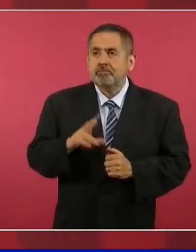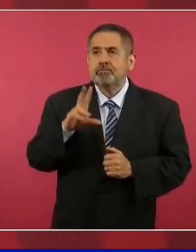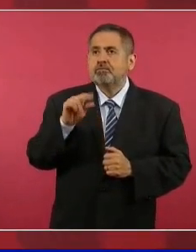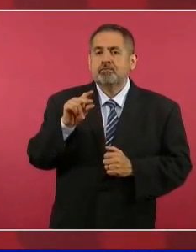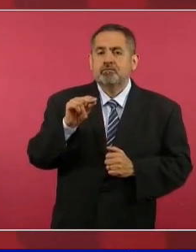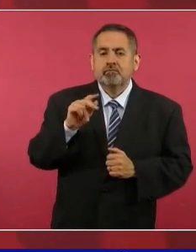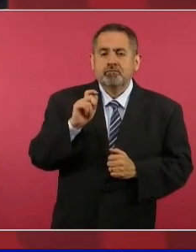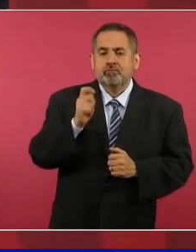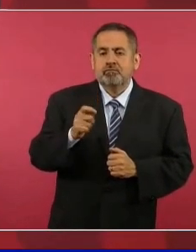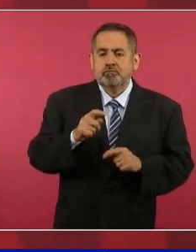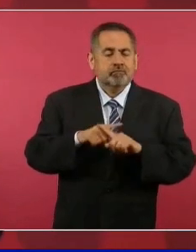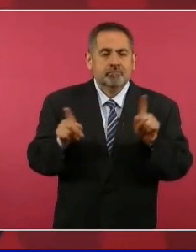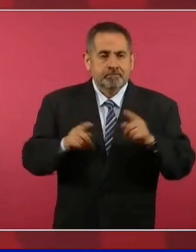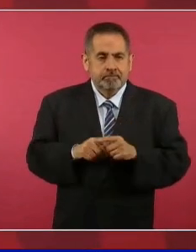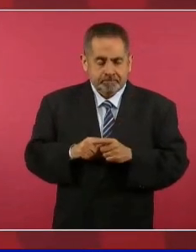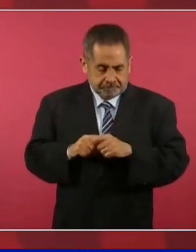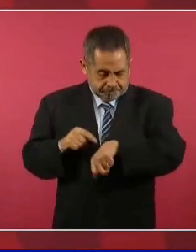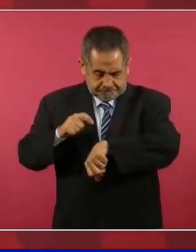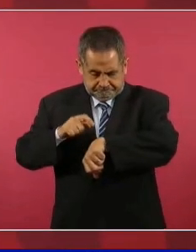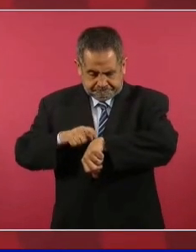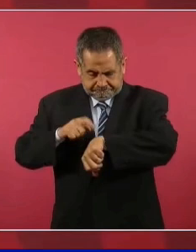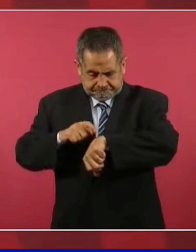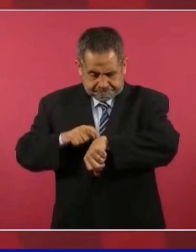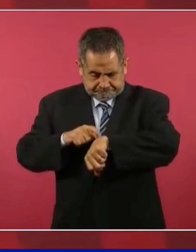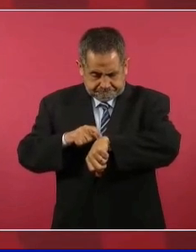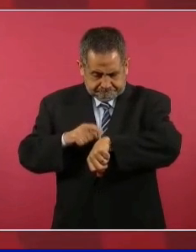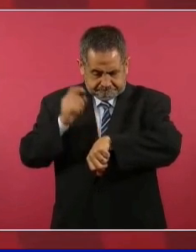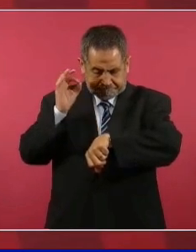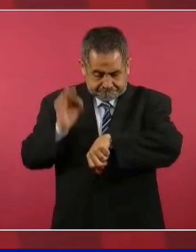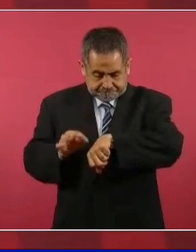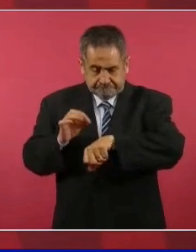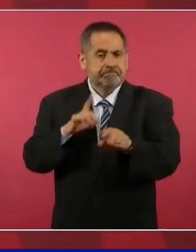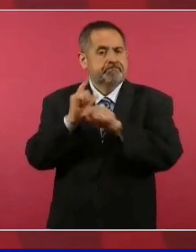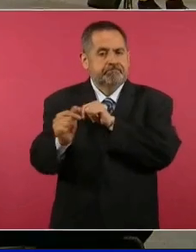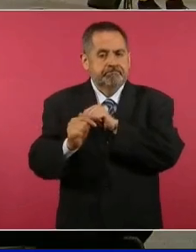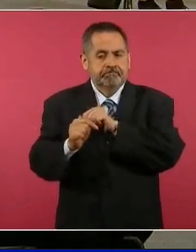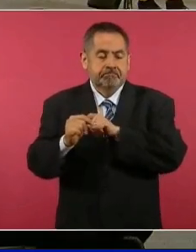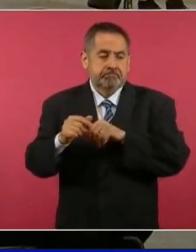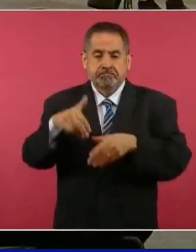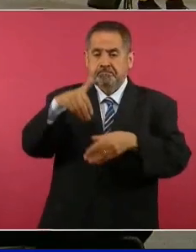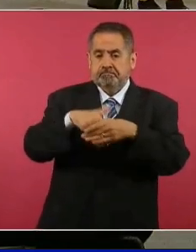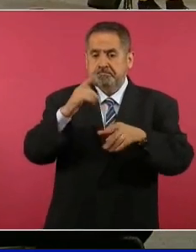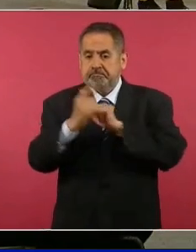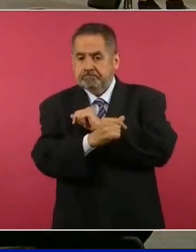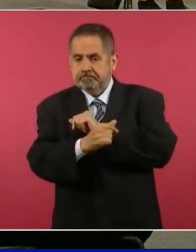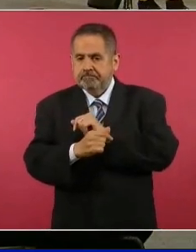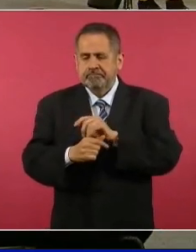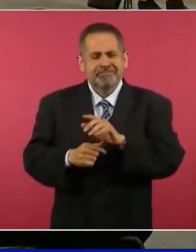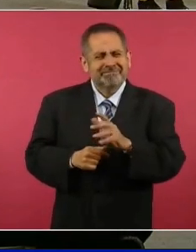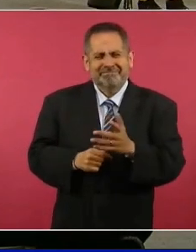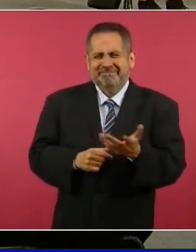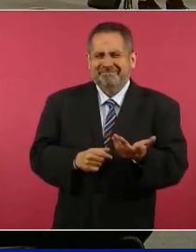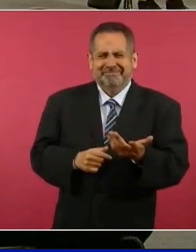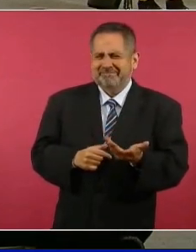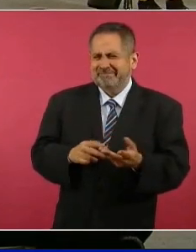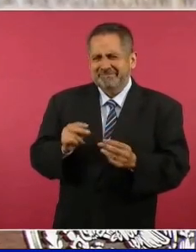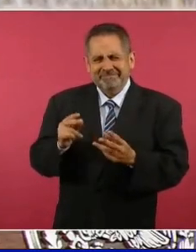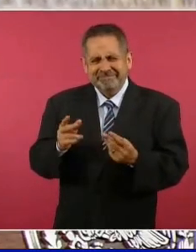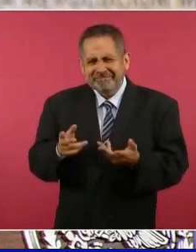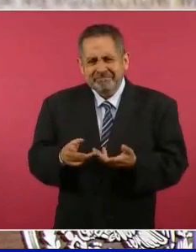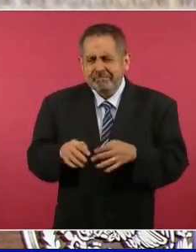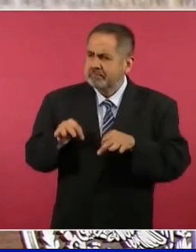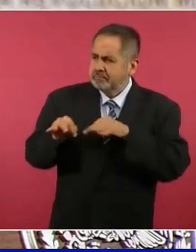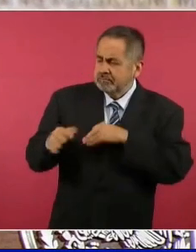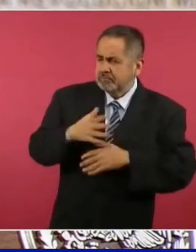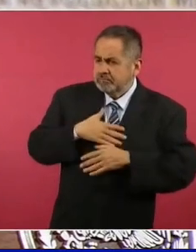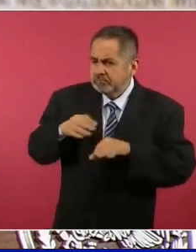la hora en que me tengo que ir. Sí, nada más. O sea, eso no. ¿Por qué